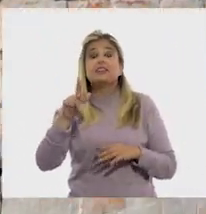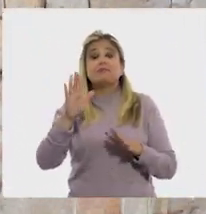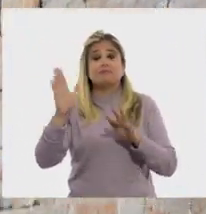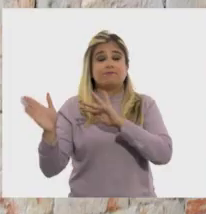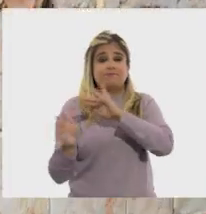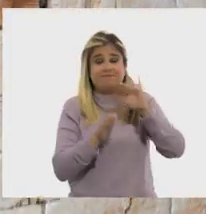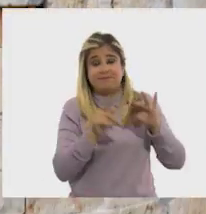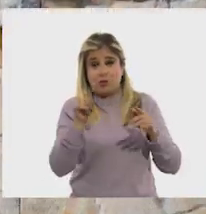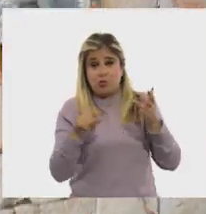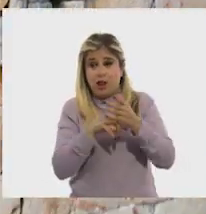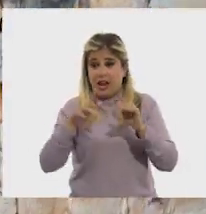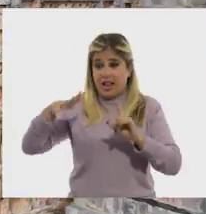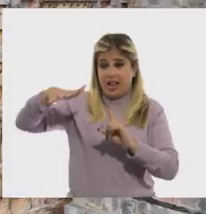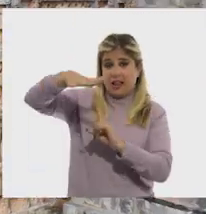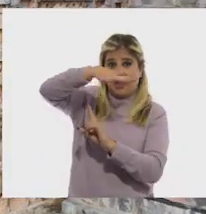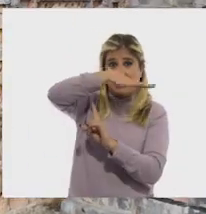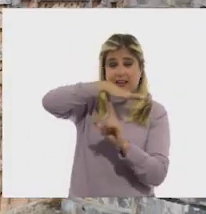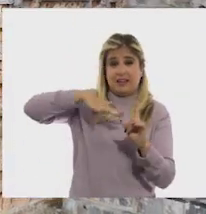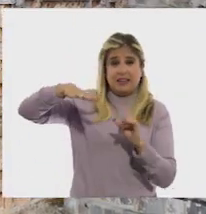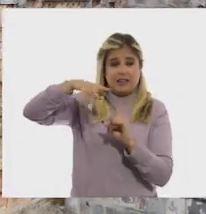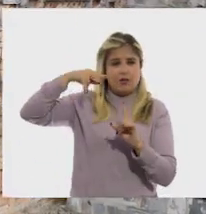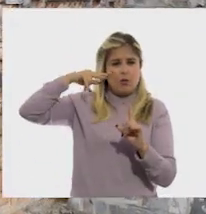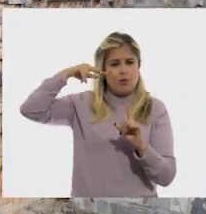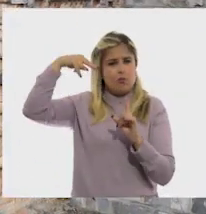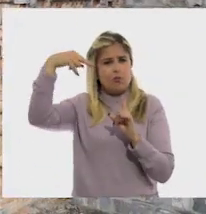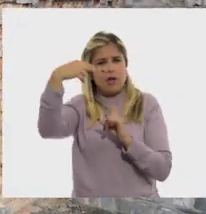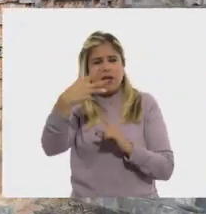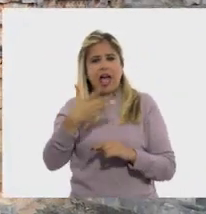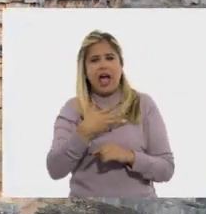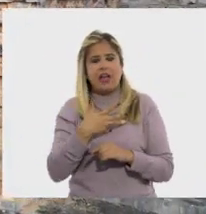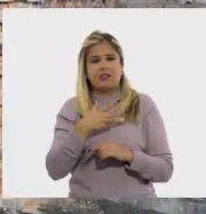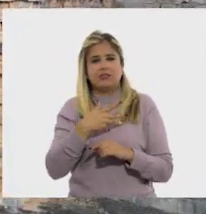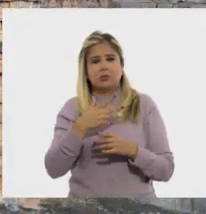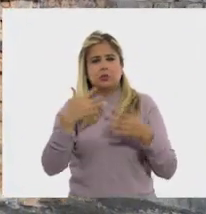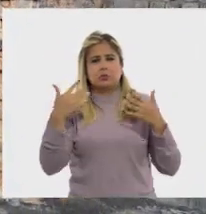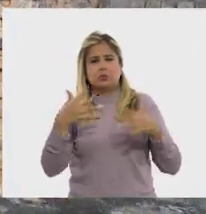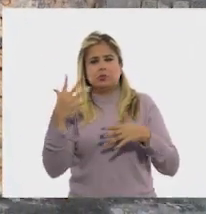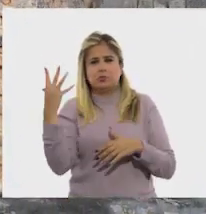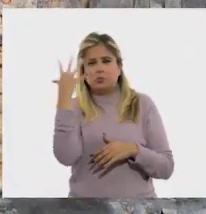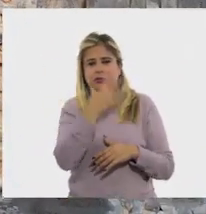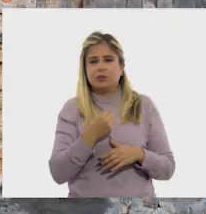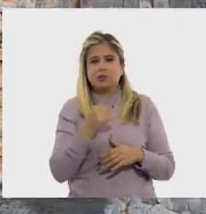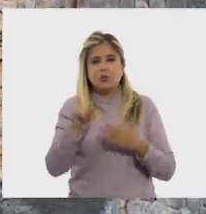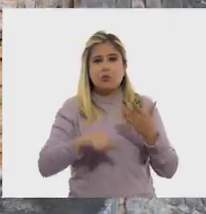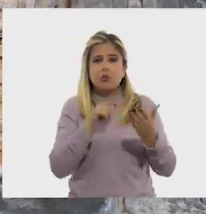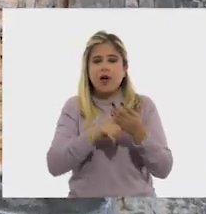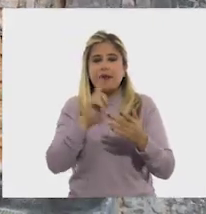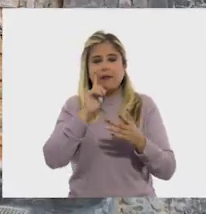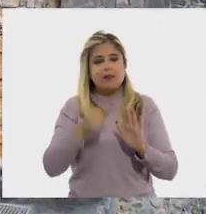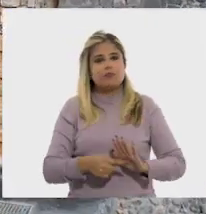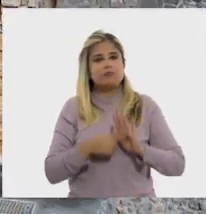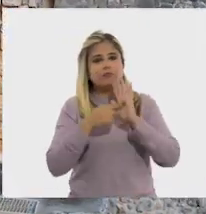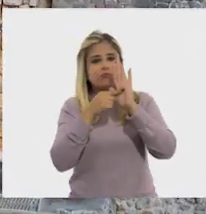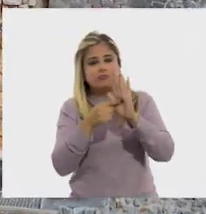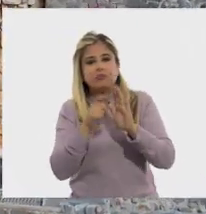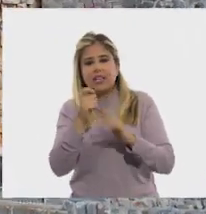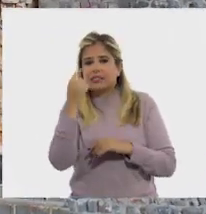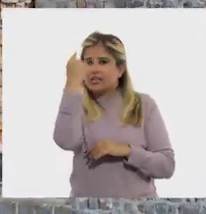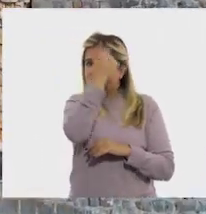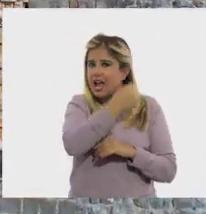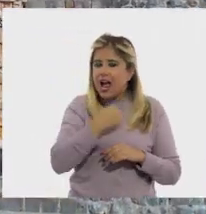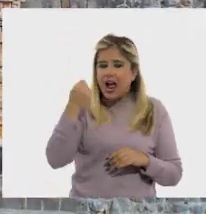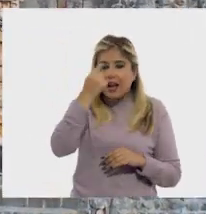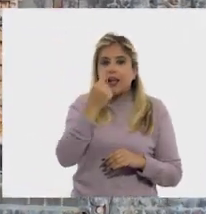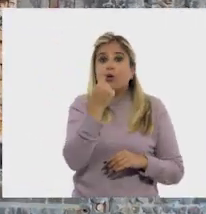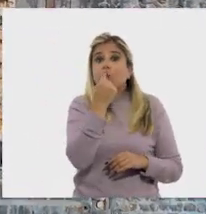parte superior podemos ver una gran portada con representaciones de una cara. La